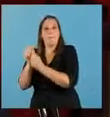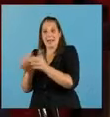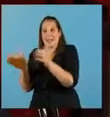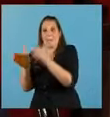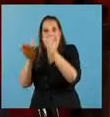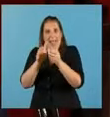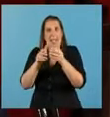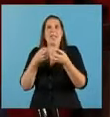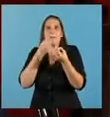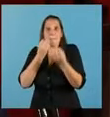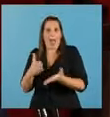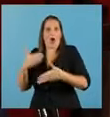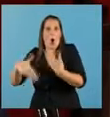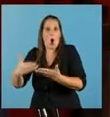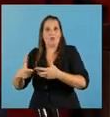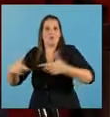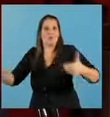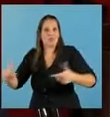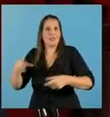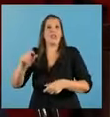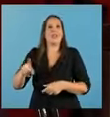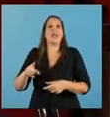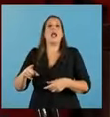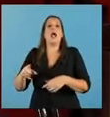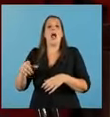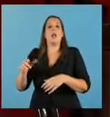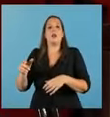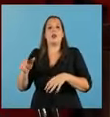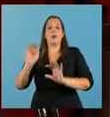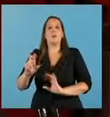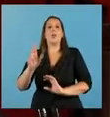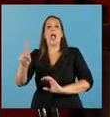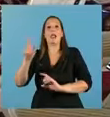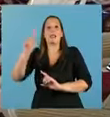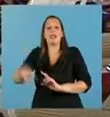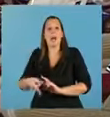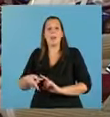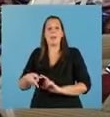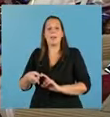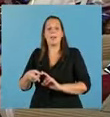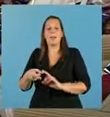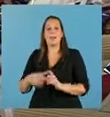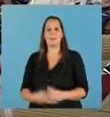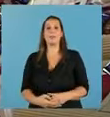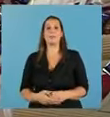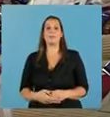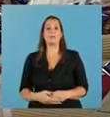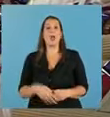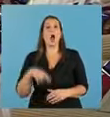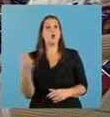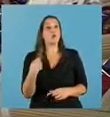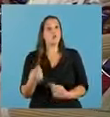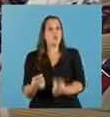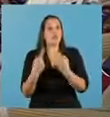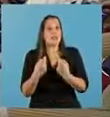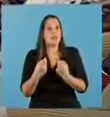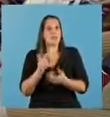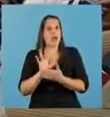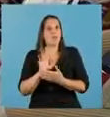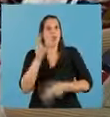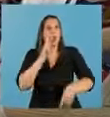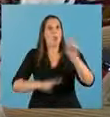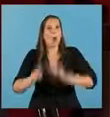de investigación y desarrollo y la sustentabilidad ambiental en el sector productivo. Necesitamos potenciar nuestro